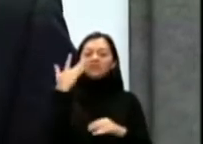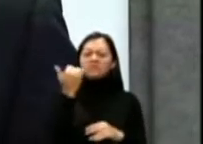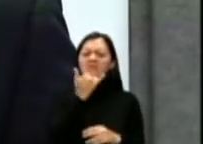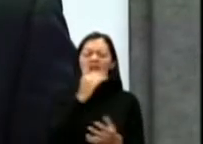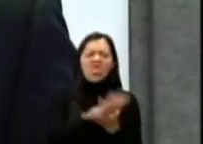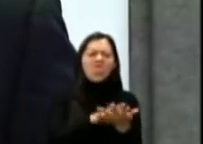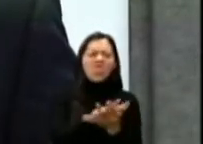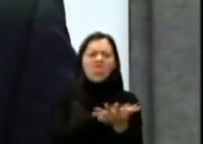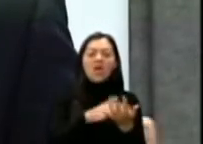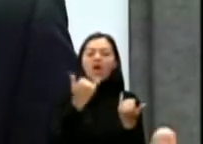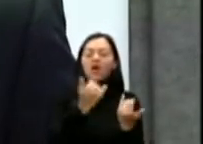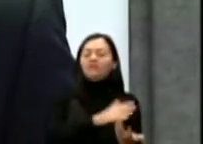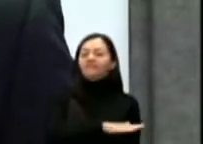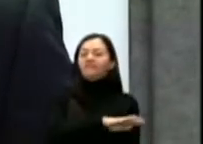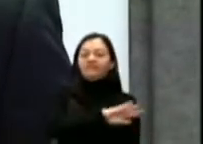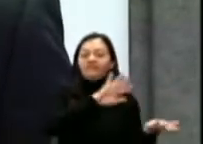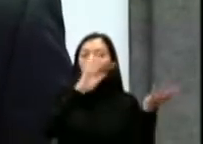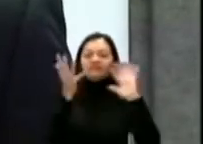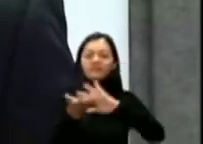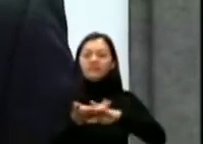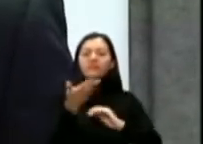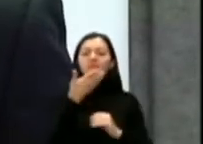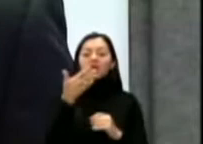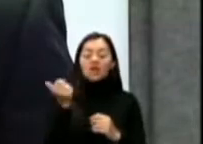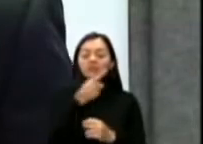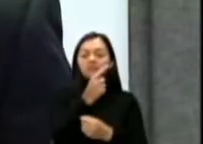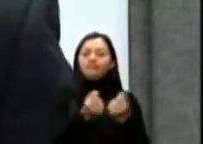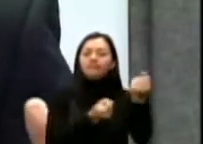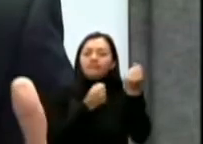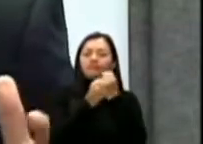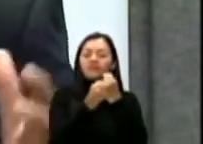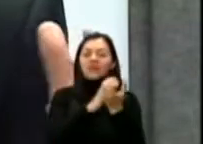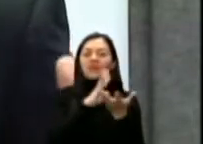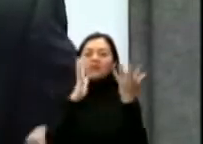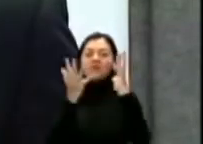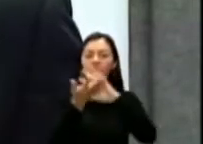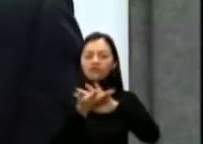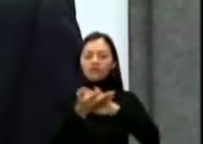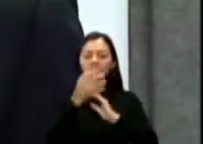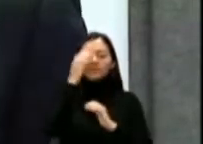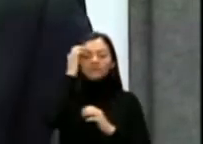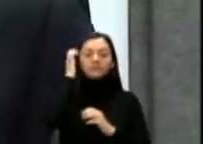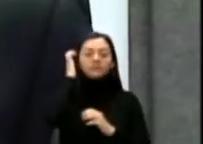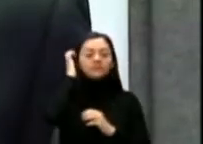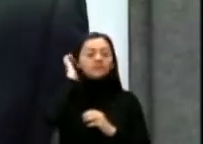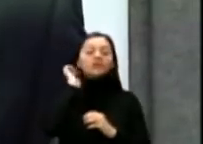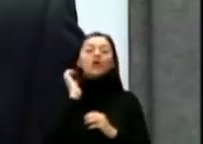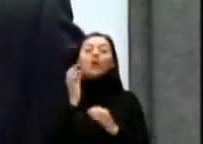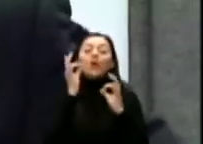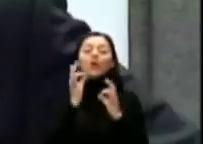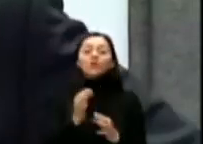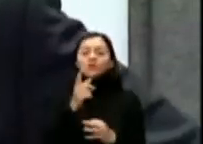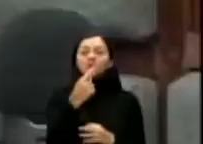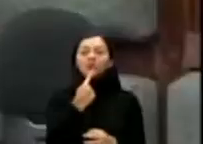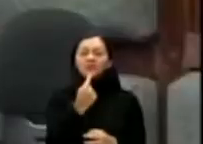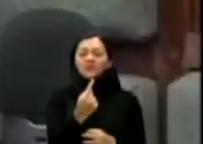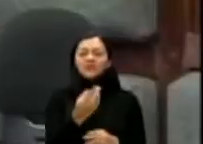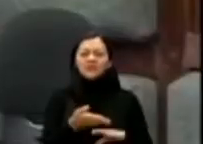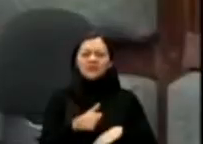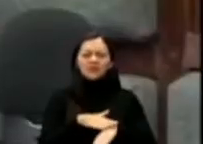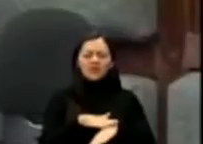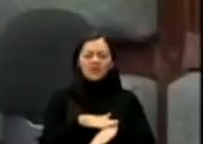de la revolución ciudadana para con los ciudadanos y las ciudadanas amazónica mientras usted hacía esta pequeña